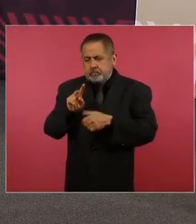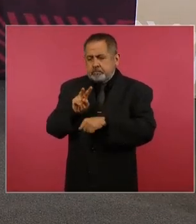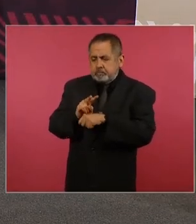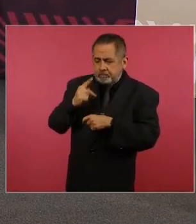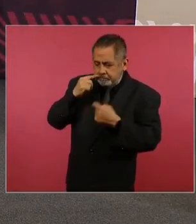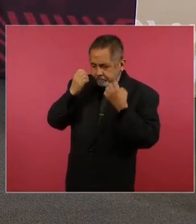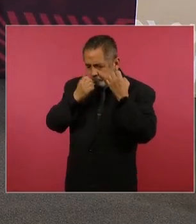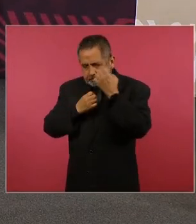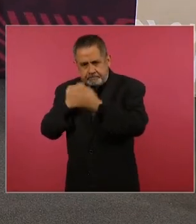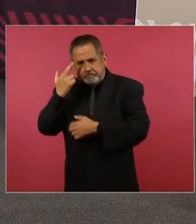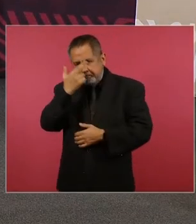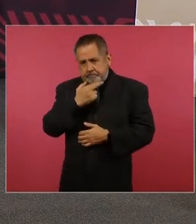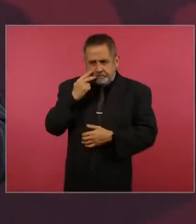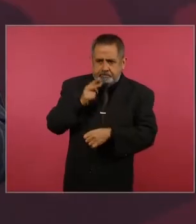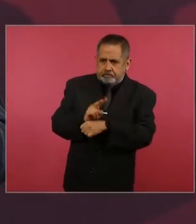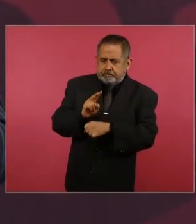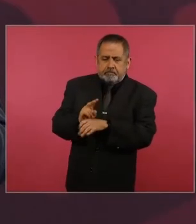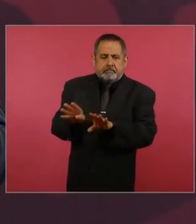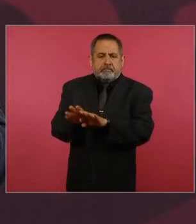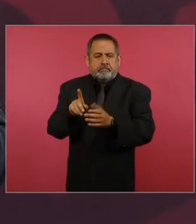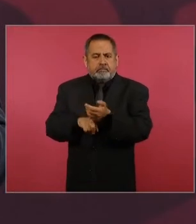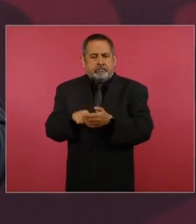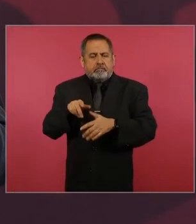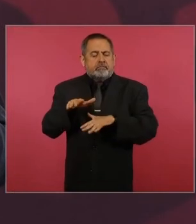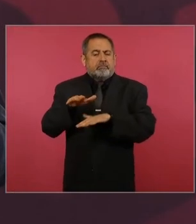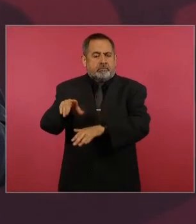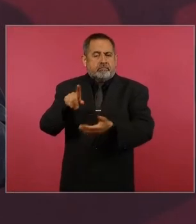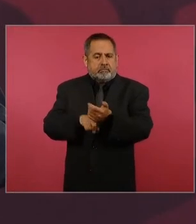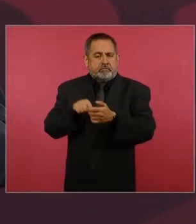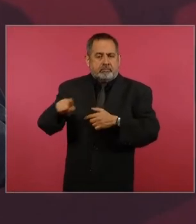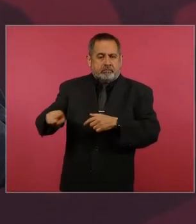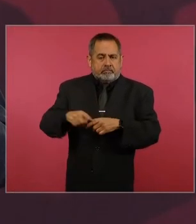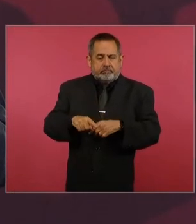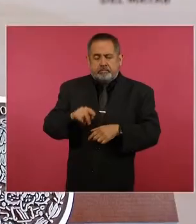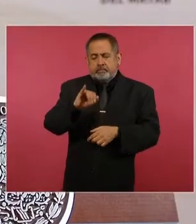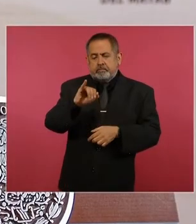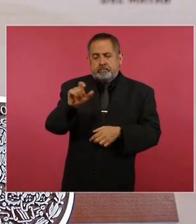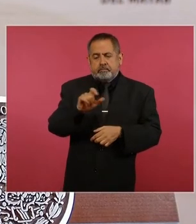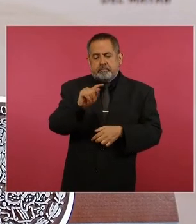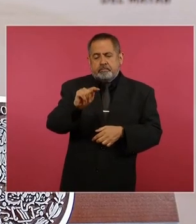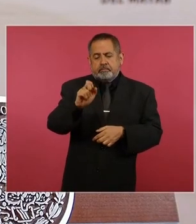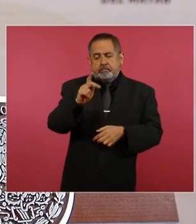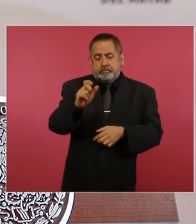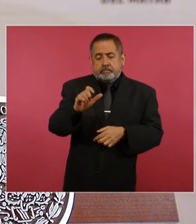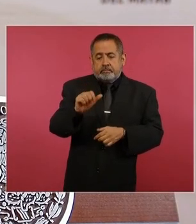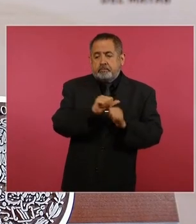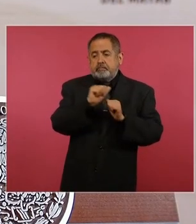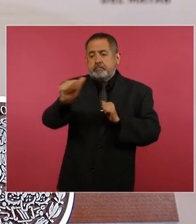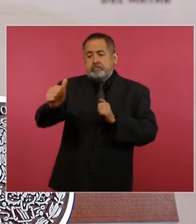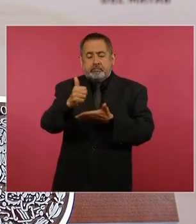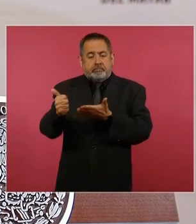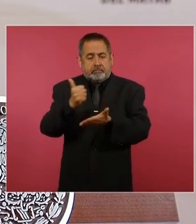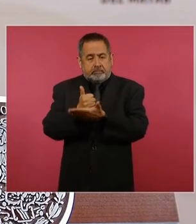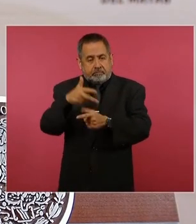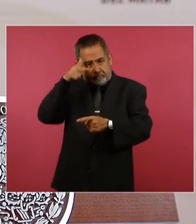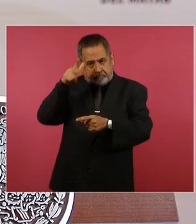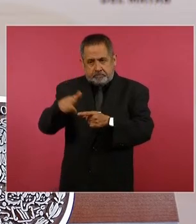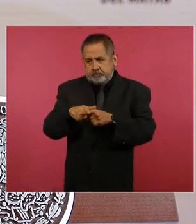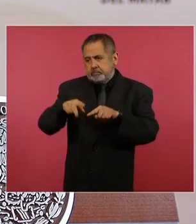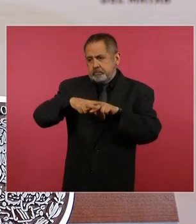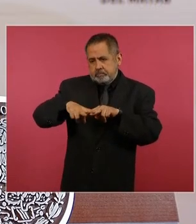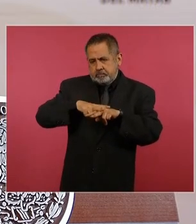supervisar la línea de Ixtepec a Ciudad Hidalgo